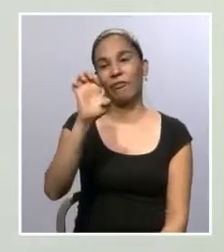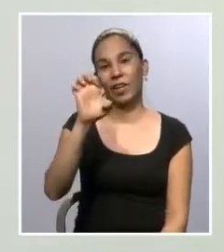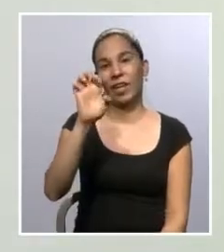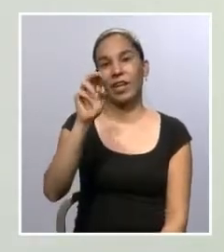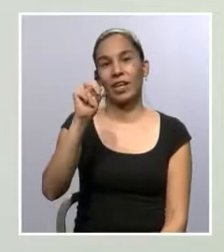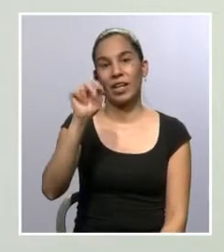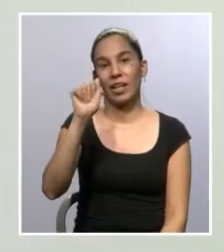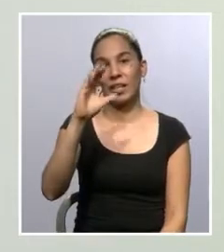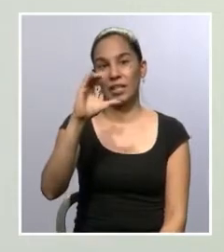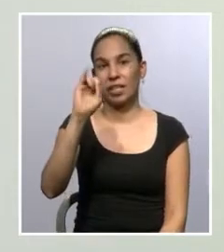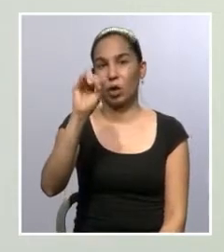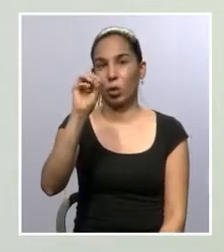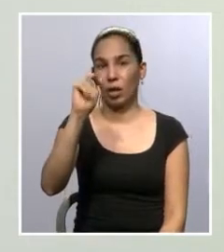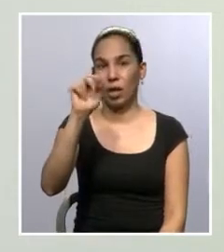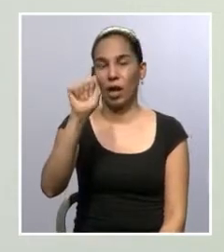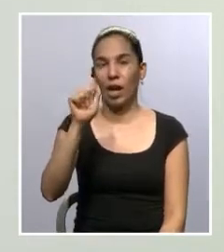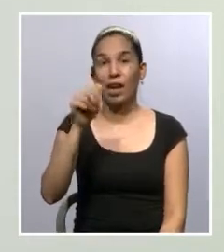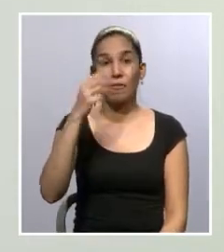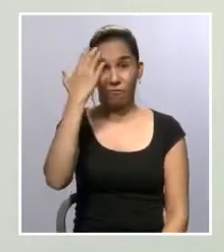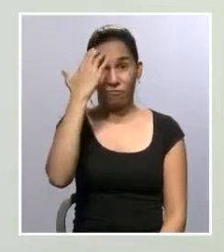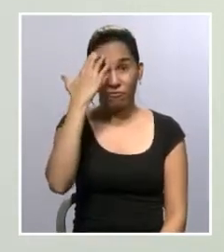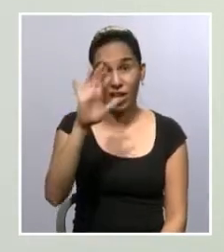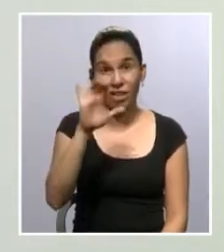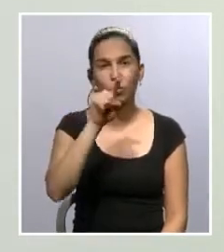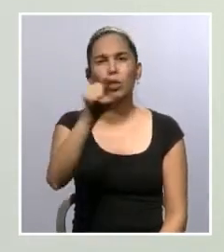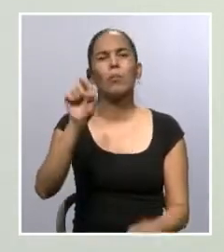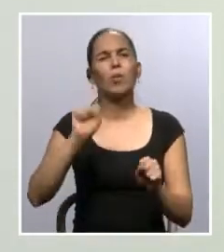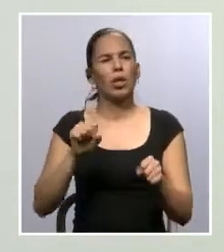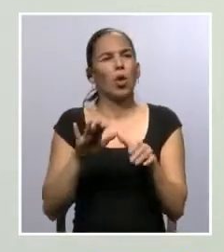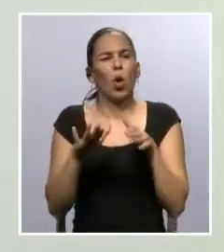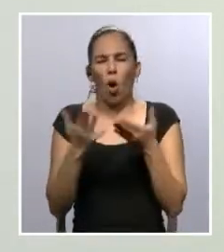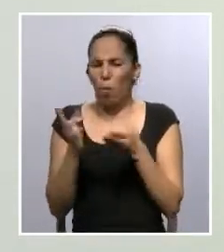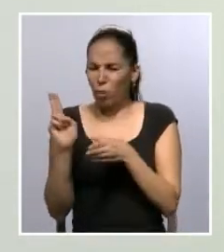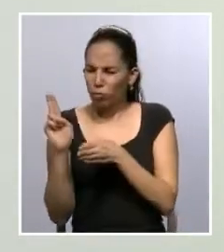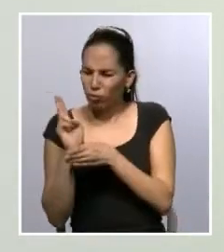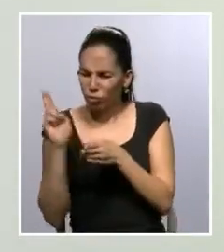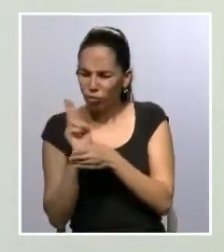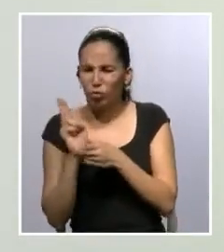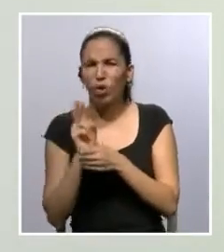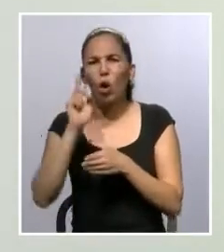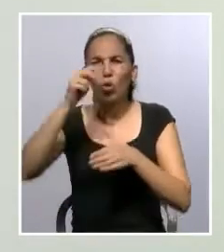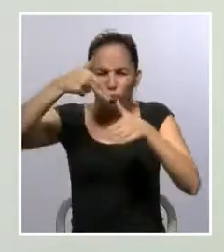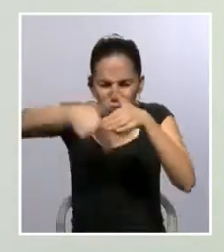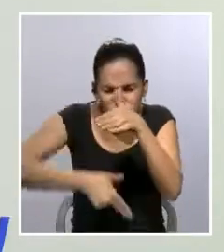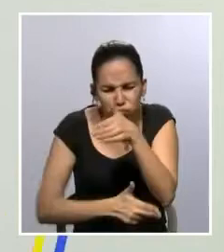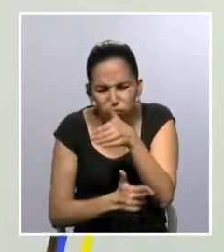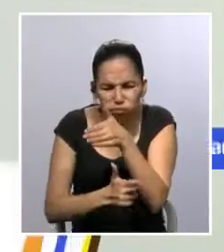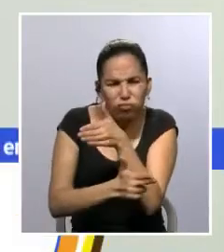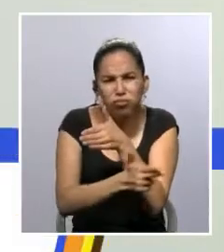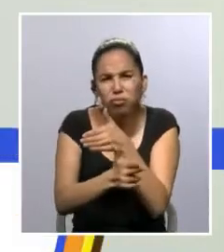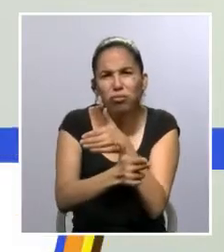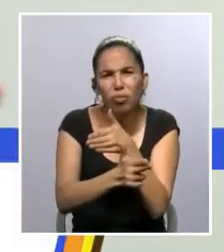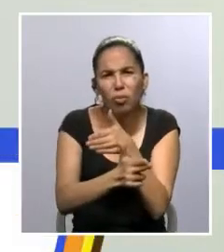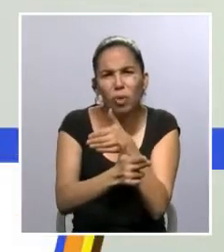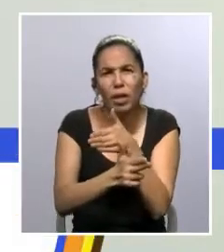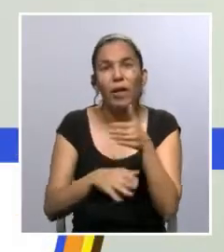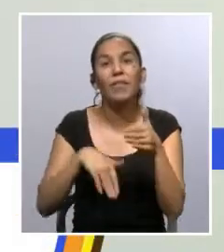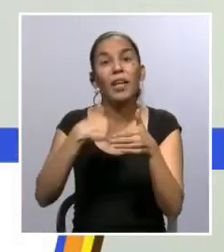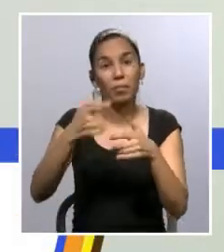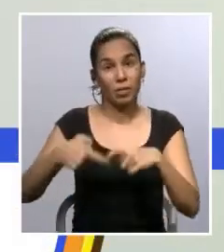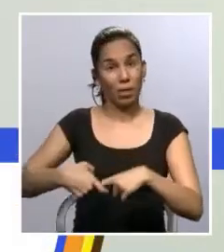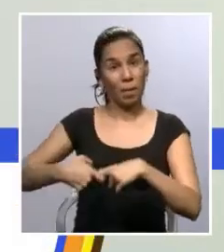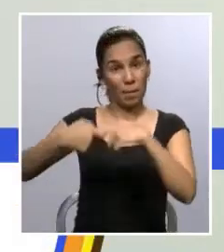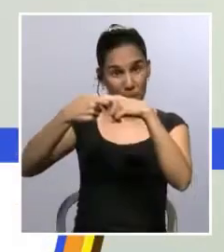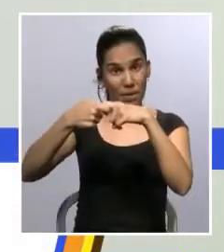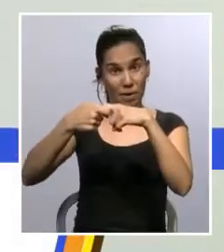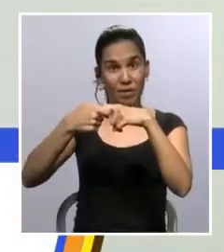pueden escribir su opinión de cómo es el mecanismo de funcionamiento de un submarino. Y después de que vengamos del